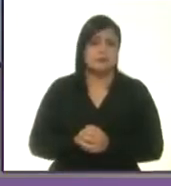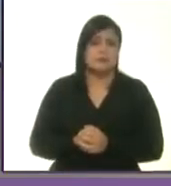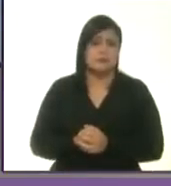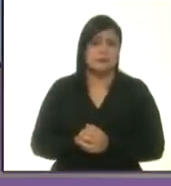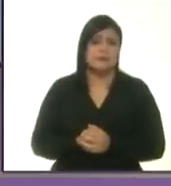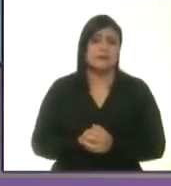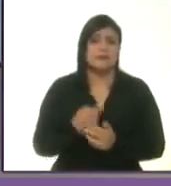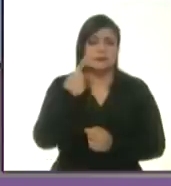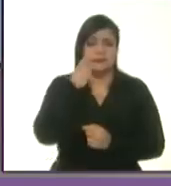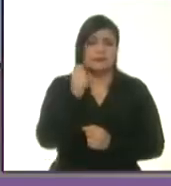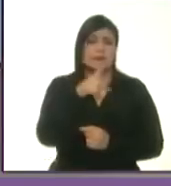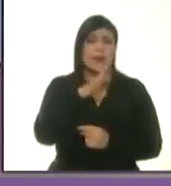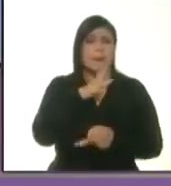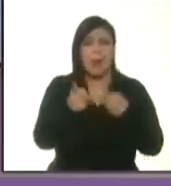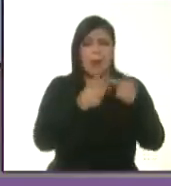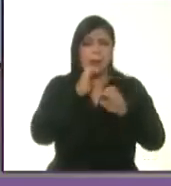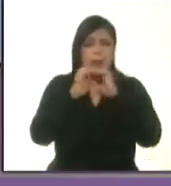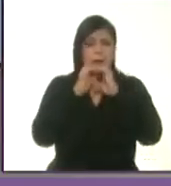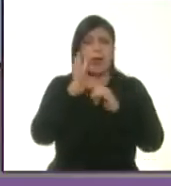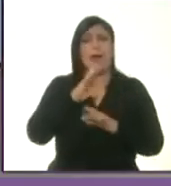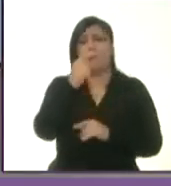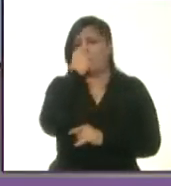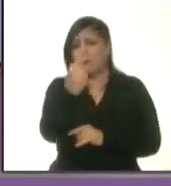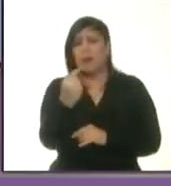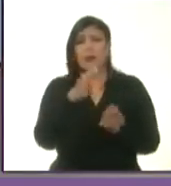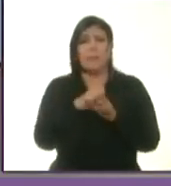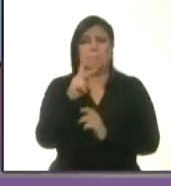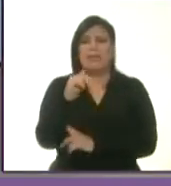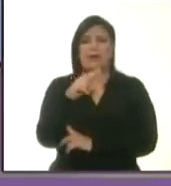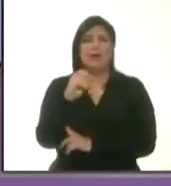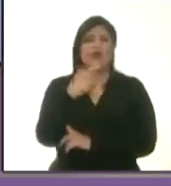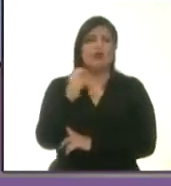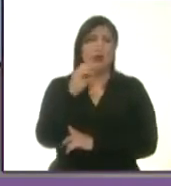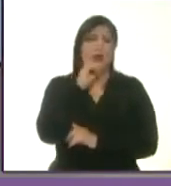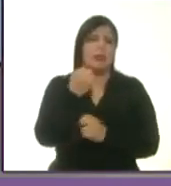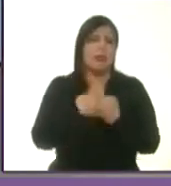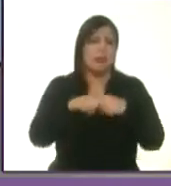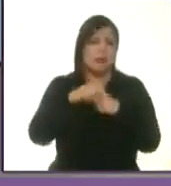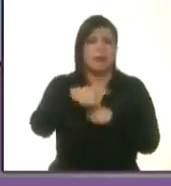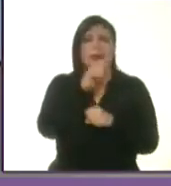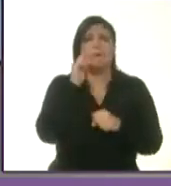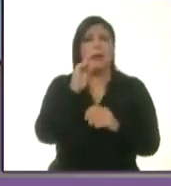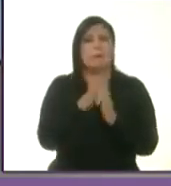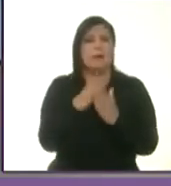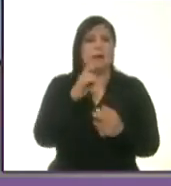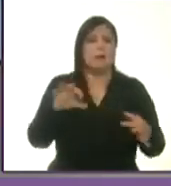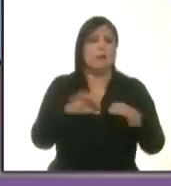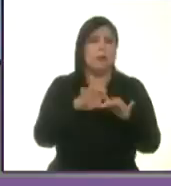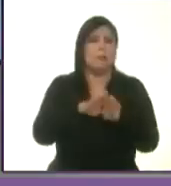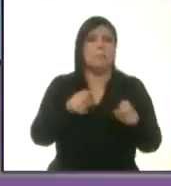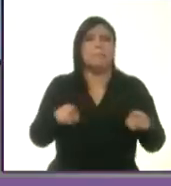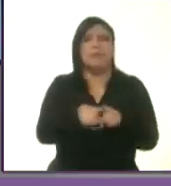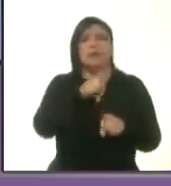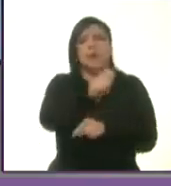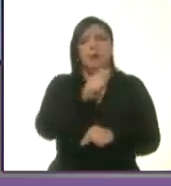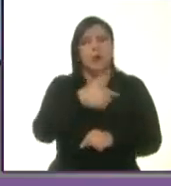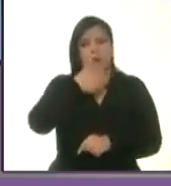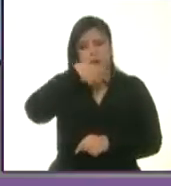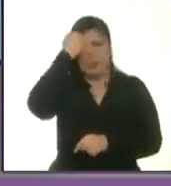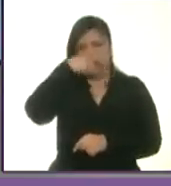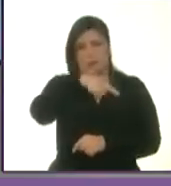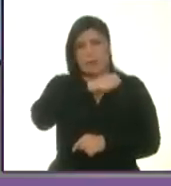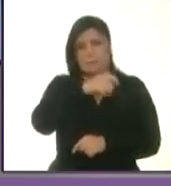está es de pinocho y asociados ha de ser del mismo publicista del libro este de su candidato a la presidencia pero vamos a